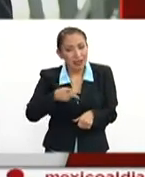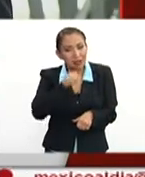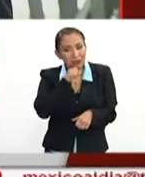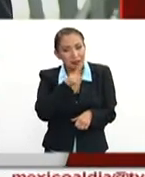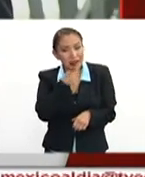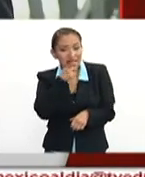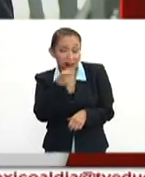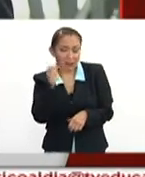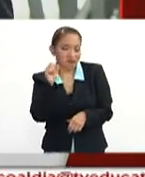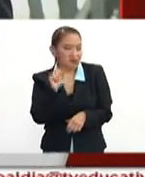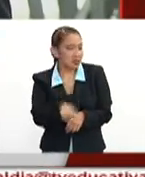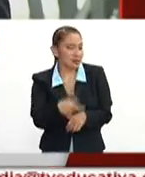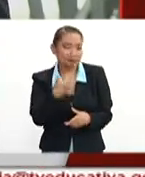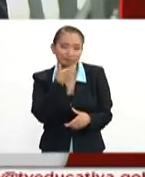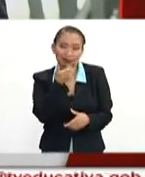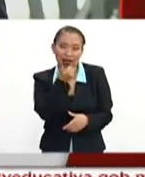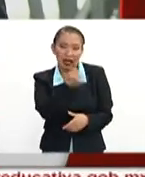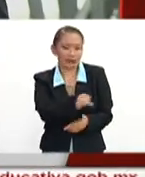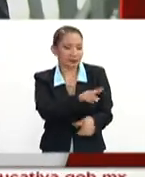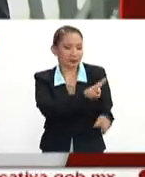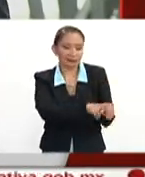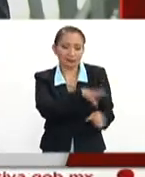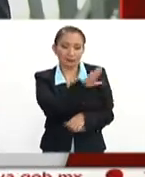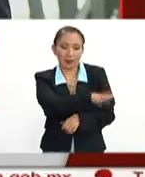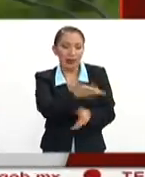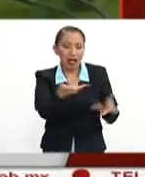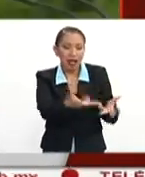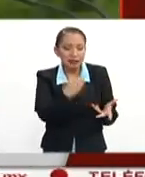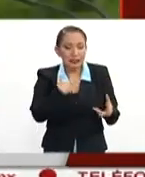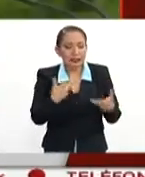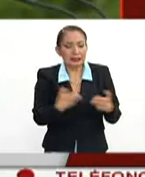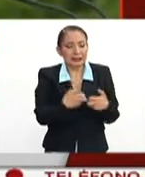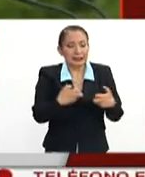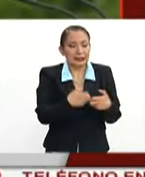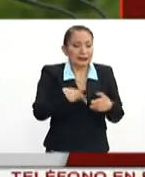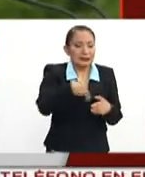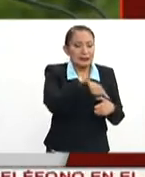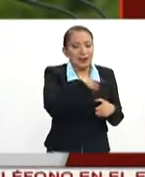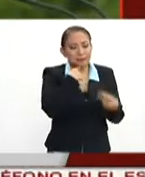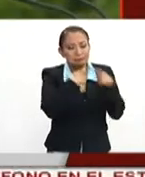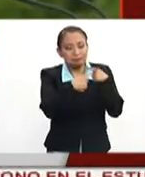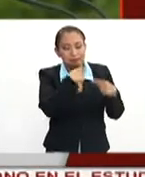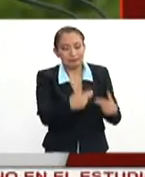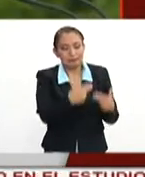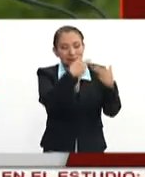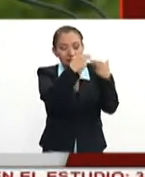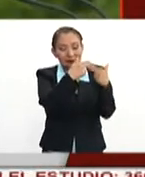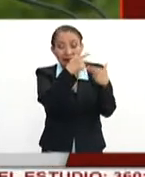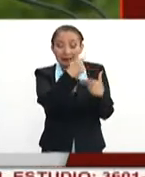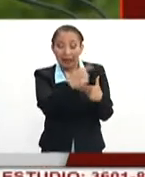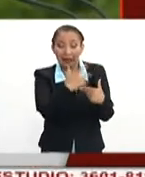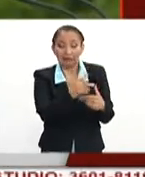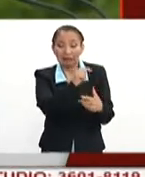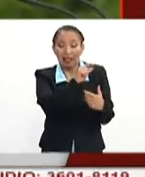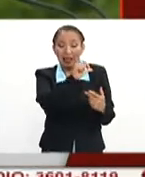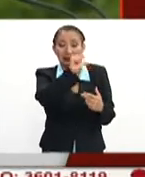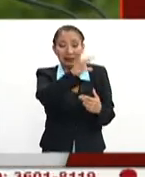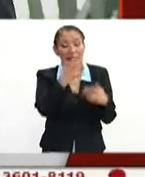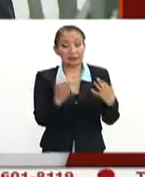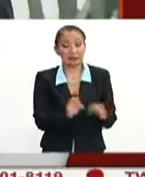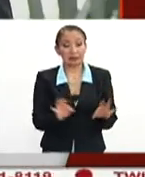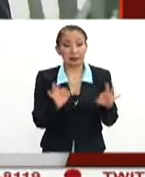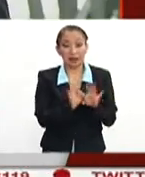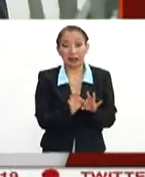que decirlo, esto es parte de la normalidad que genera, la tensión que genera una negociación del calibre del Tratado de Libre